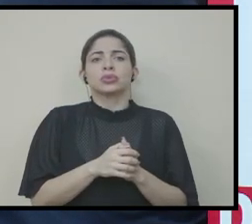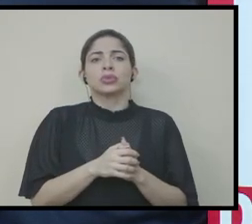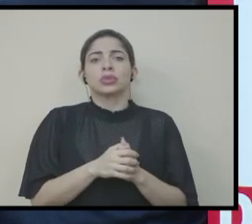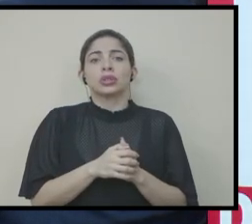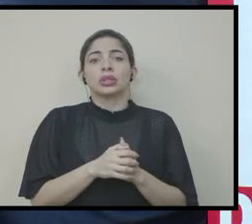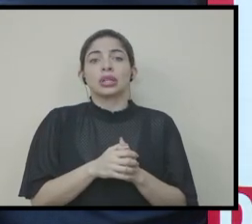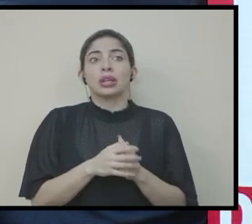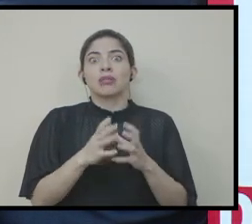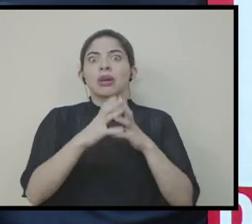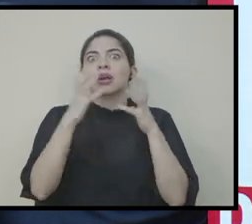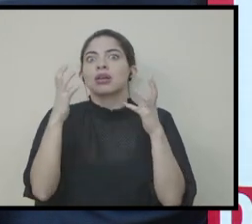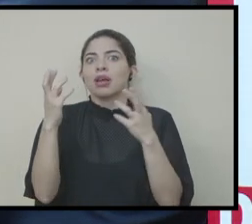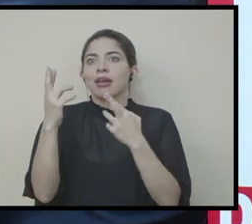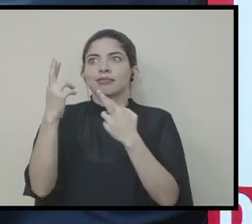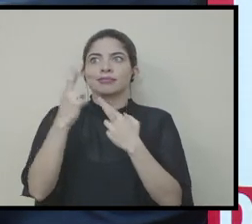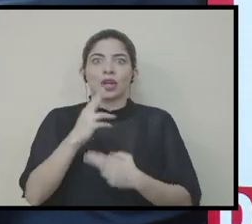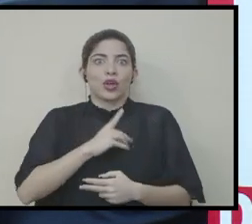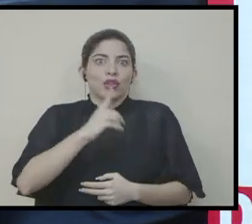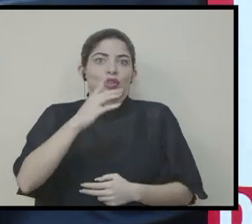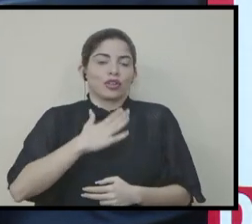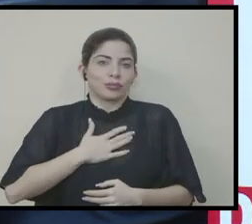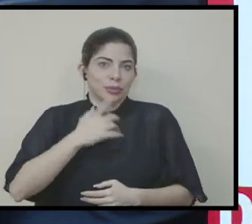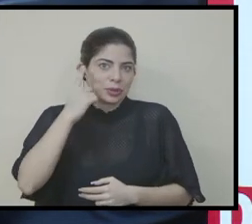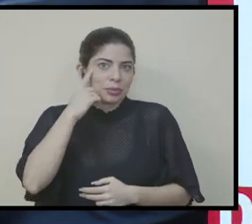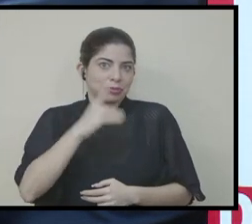de gran regalo de Dios, creo.